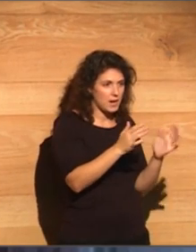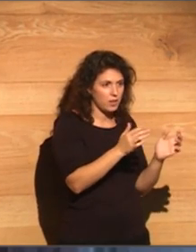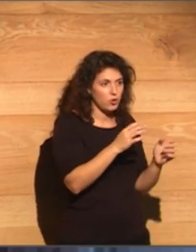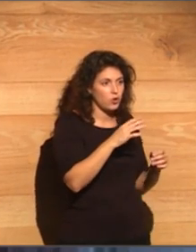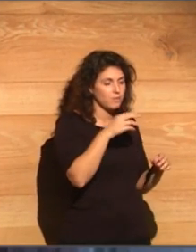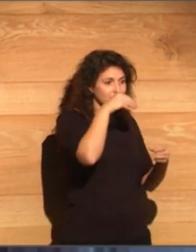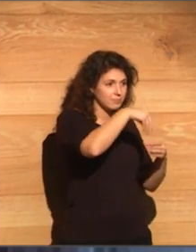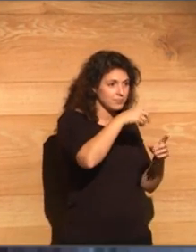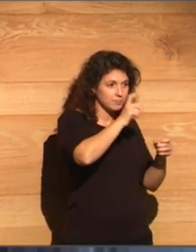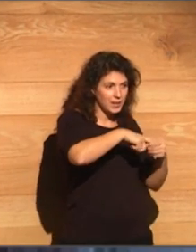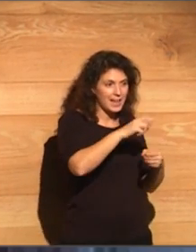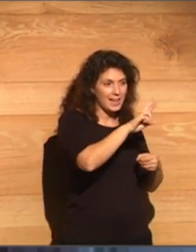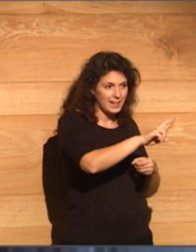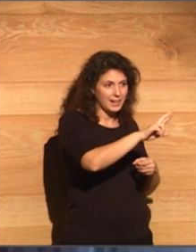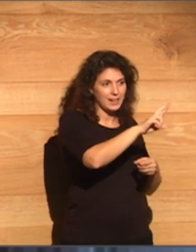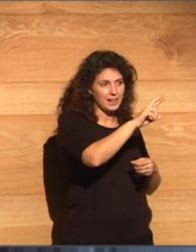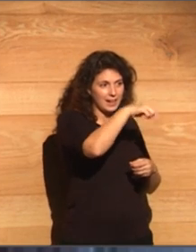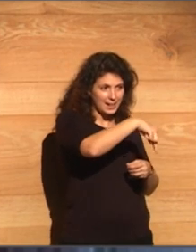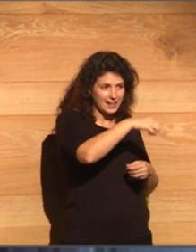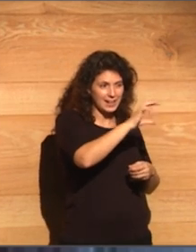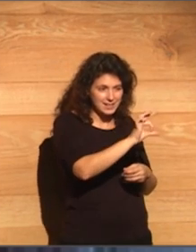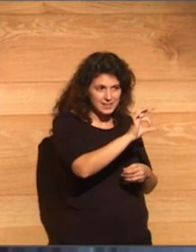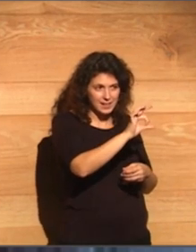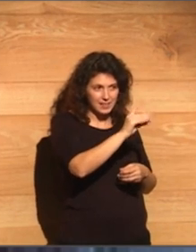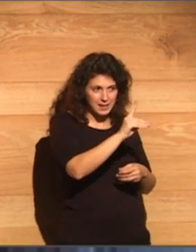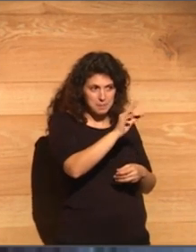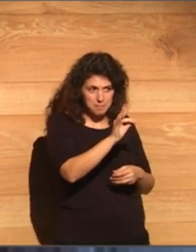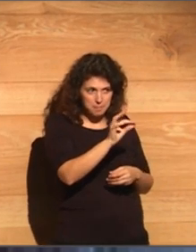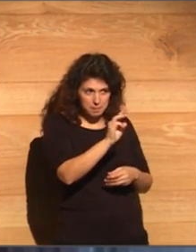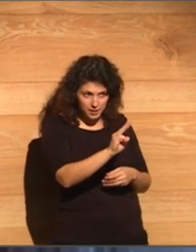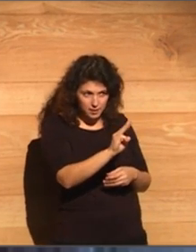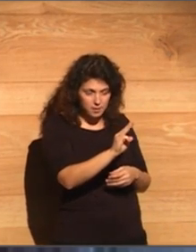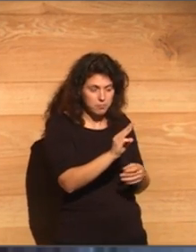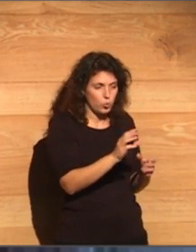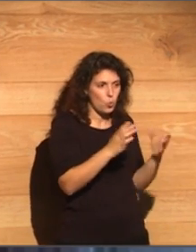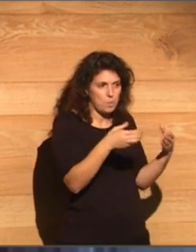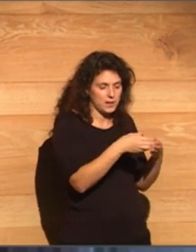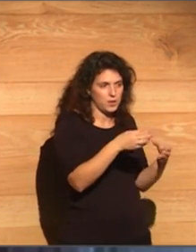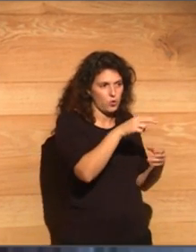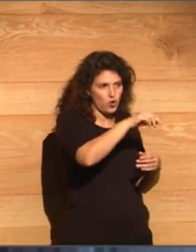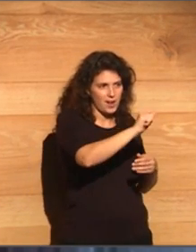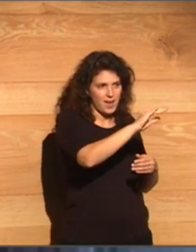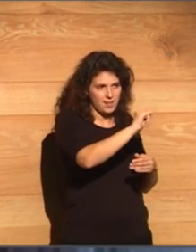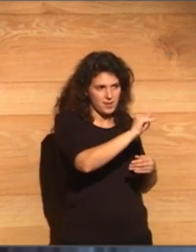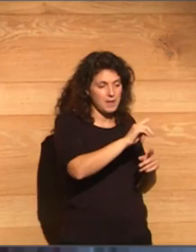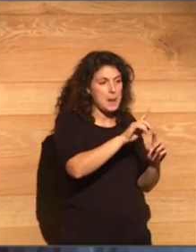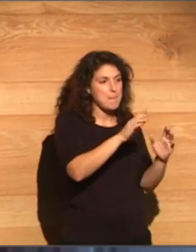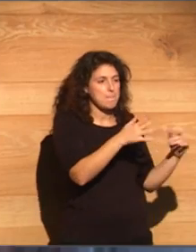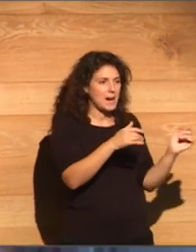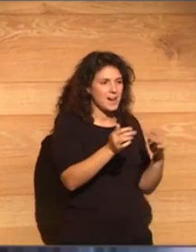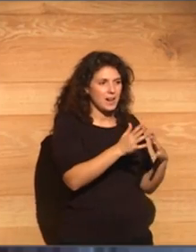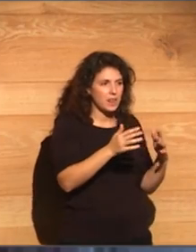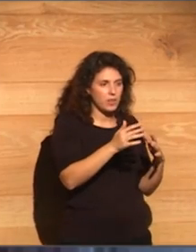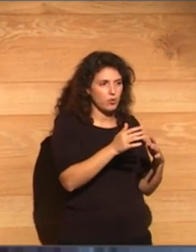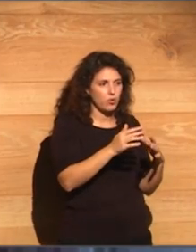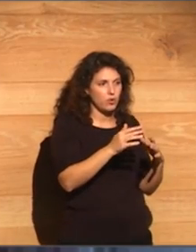NSDP, nunca lo digo bien, NSDP o NSPD, bueno, el Partido Nazi, después de marzo,